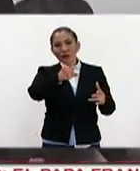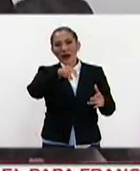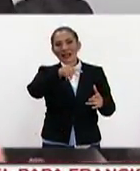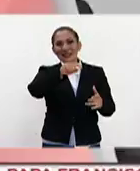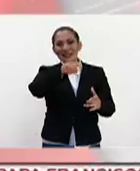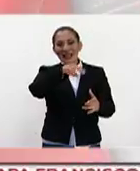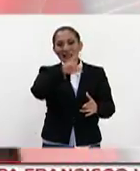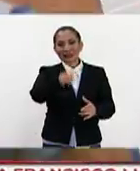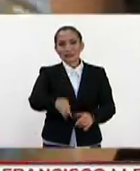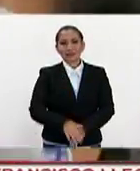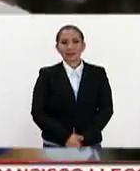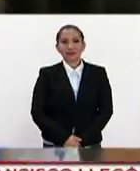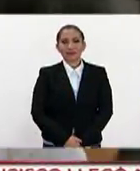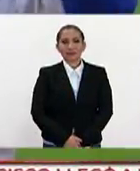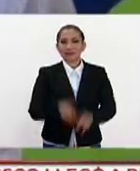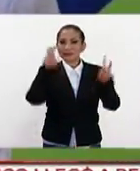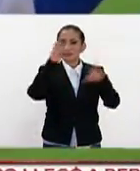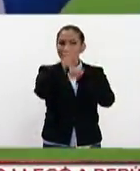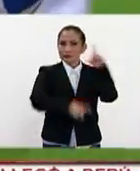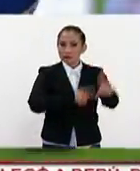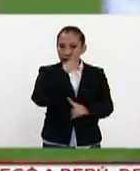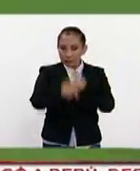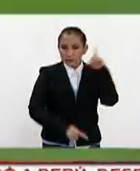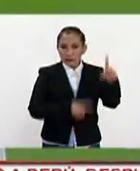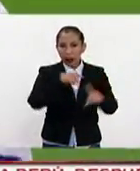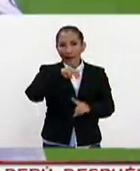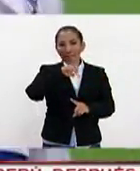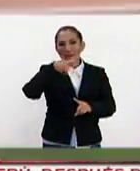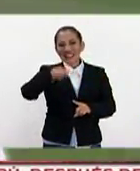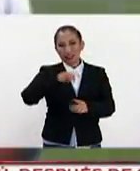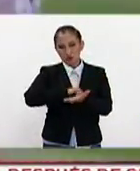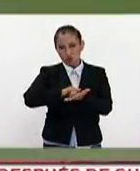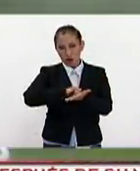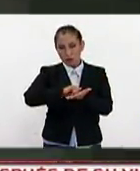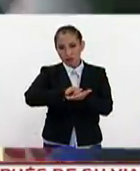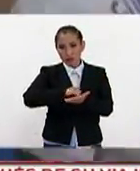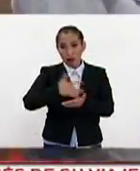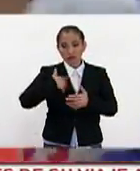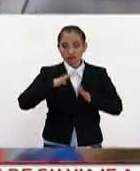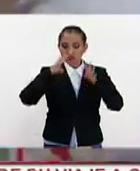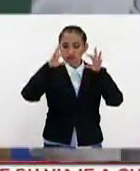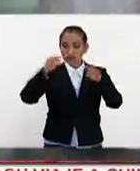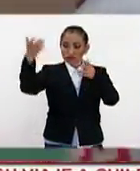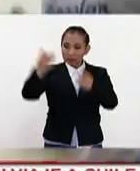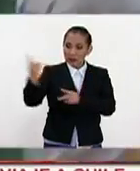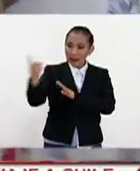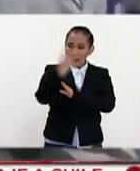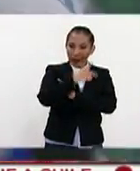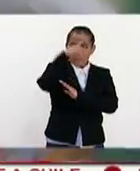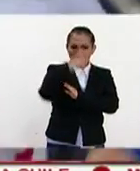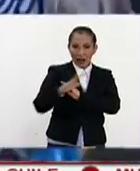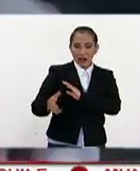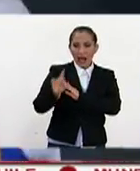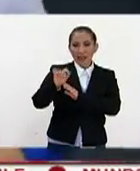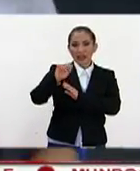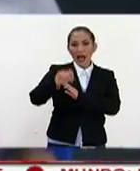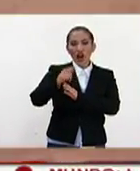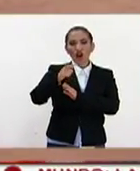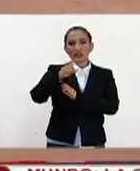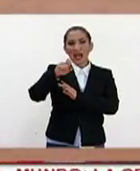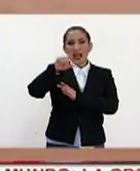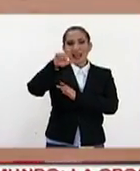Martínez. Y en los deportes, los Mets de Nueva York hicieron oficial la llegada del mexicano Adrián